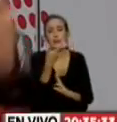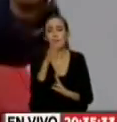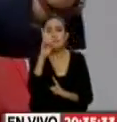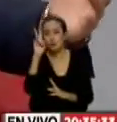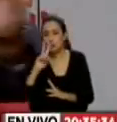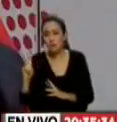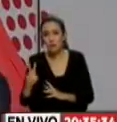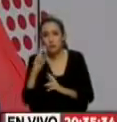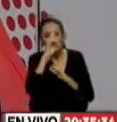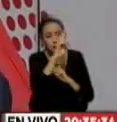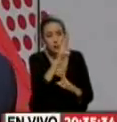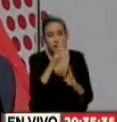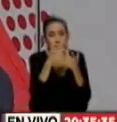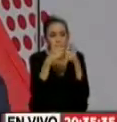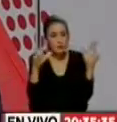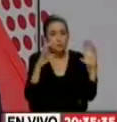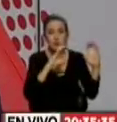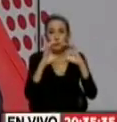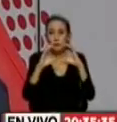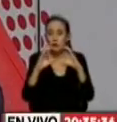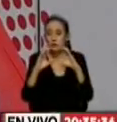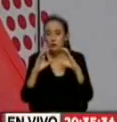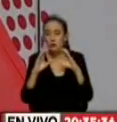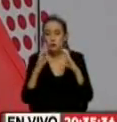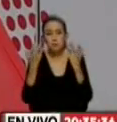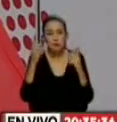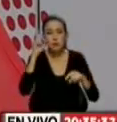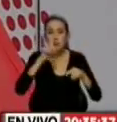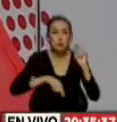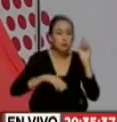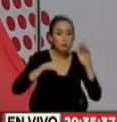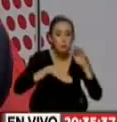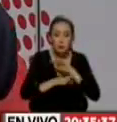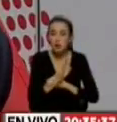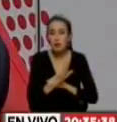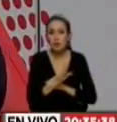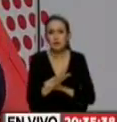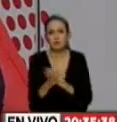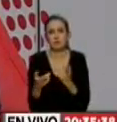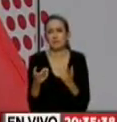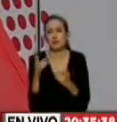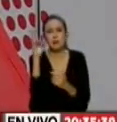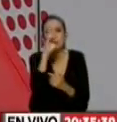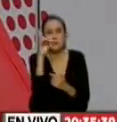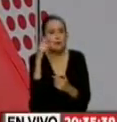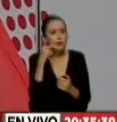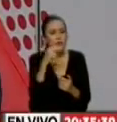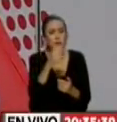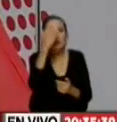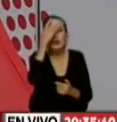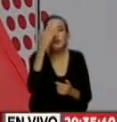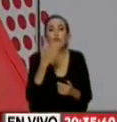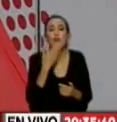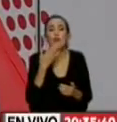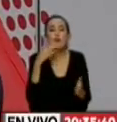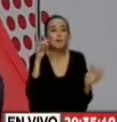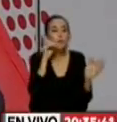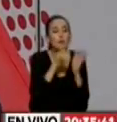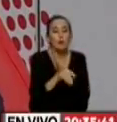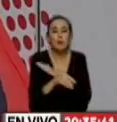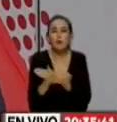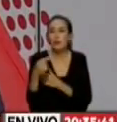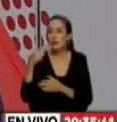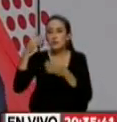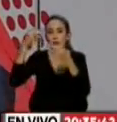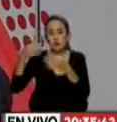básicas de libertad de expresión, de libertad de tránsito, que no puedan salir de su país siquiera con tener un documento actualizado porque su gobierno no los da, y